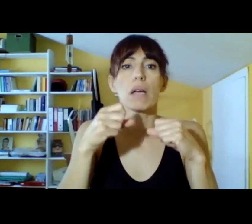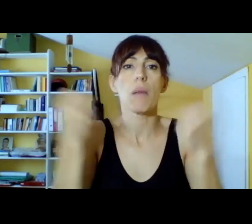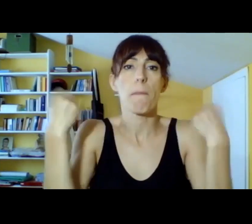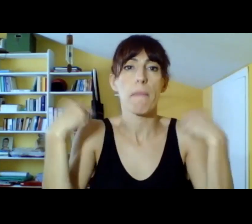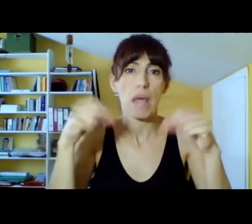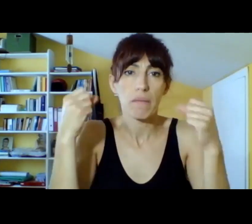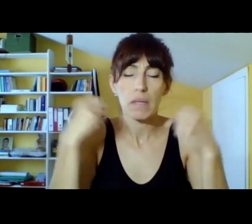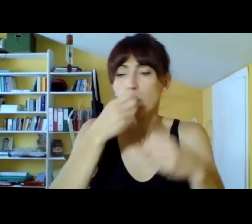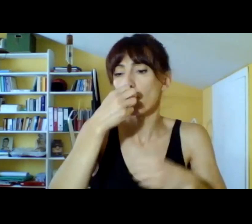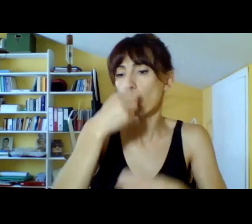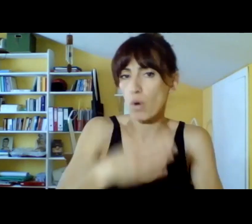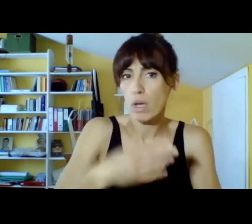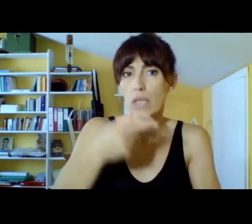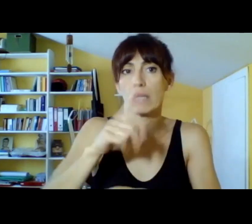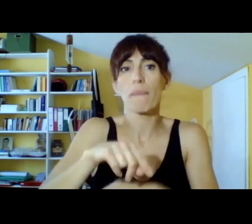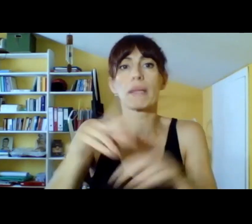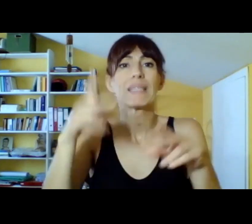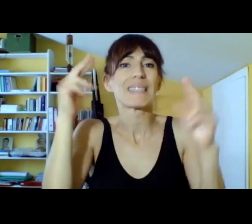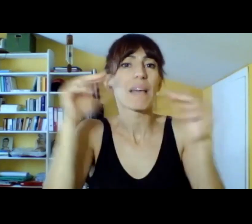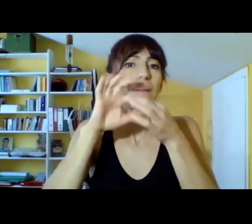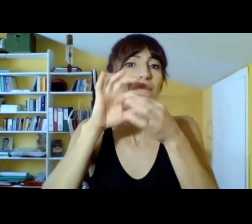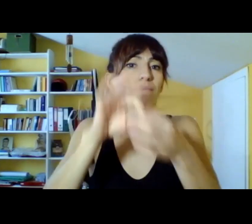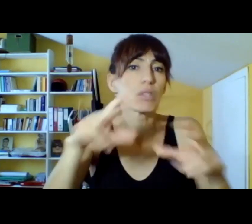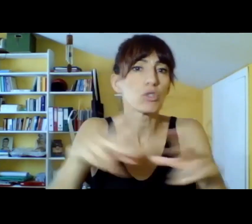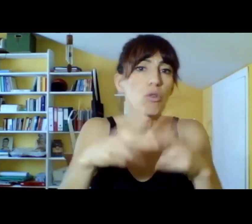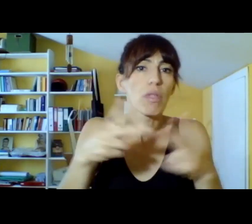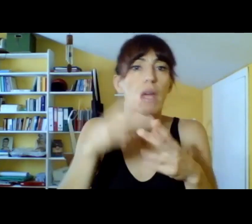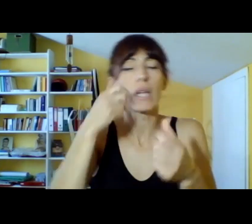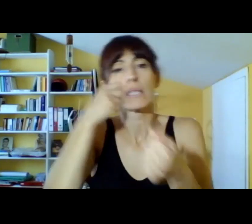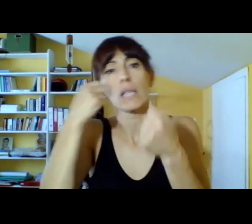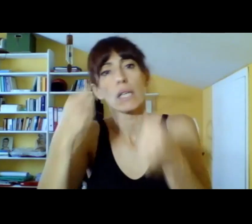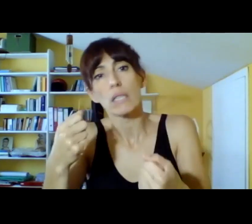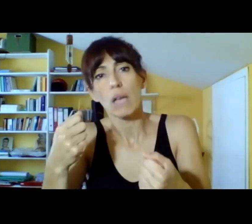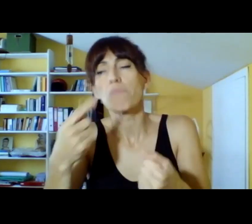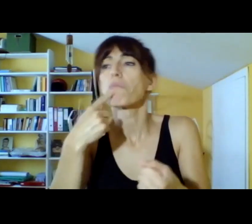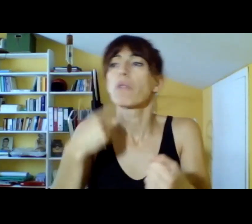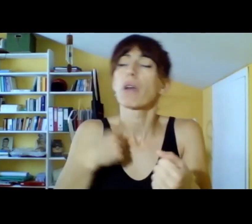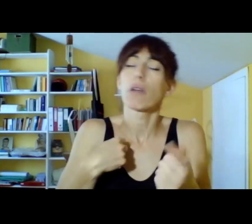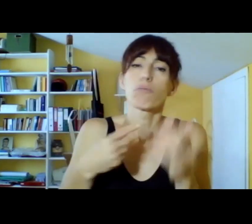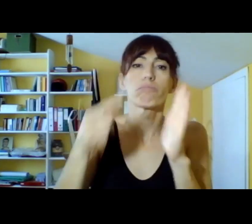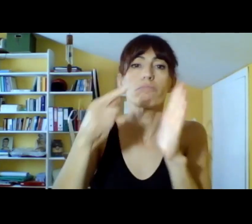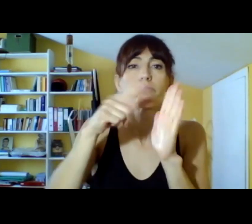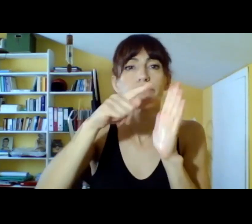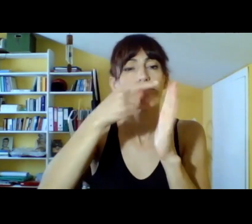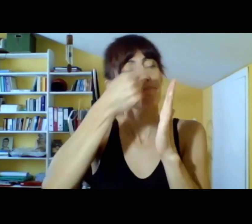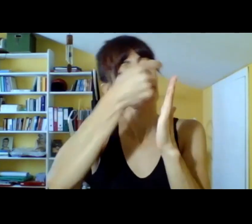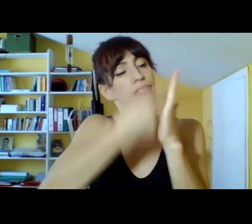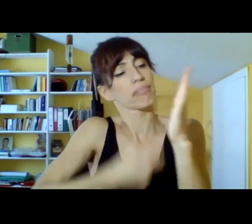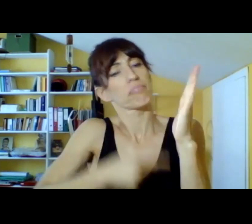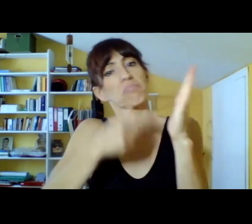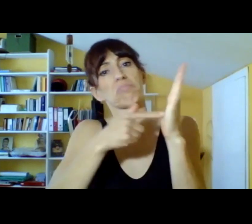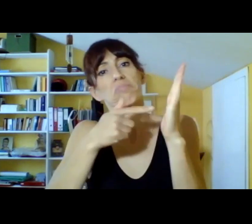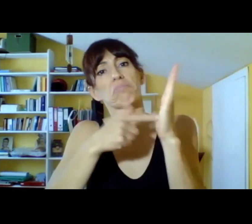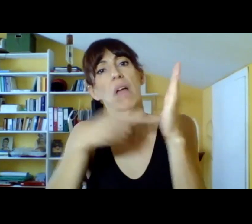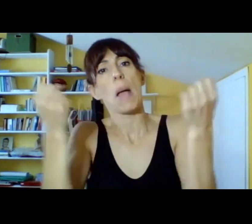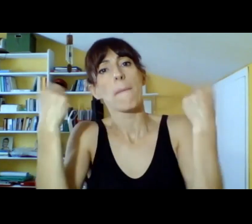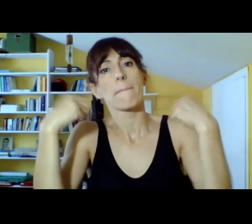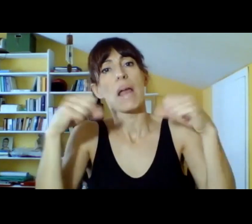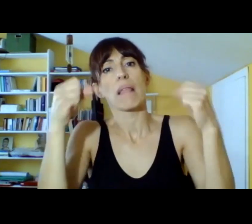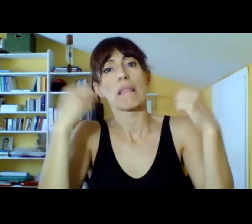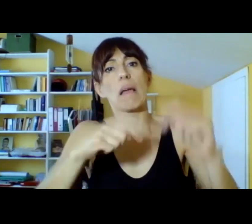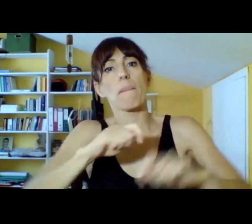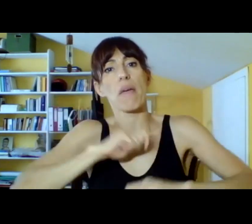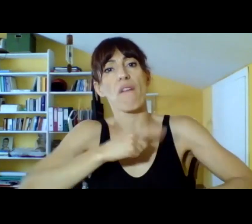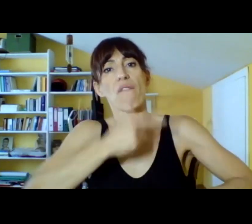profesionales sociales y sanitarios quienes nos indicaron aquello que consideraban prácticas